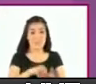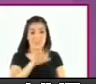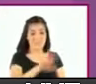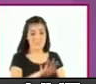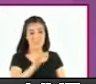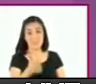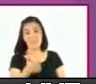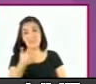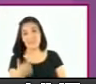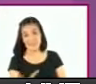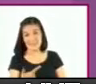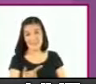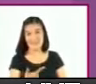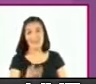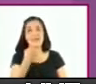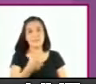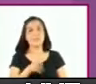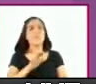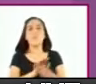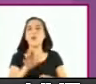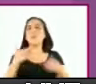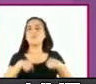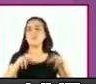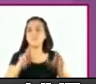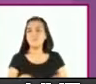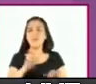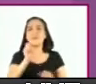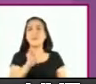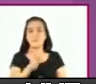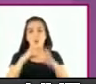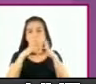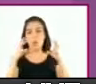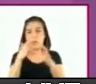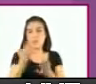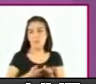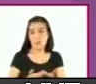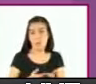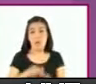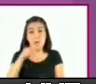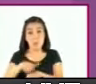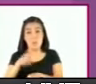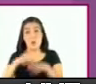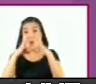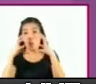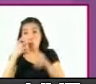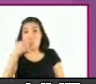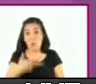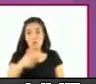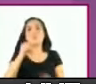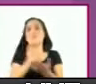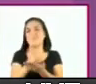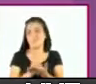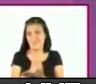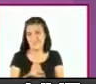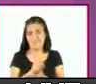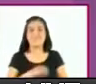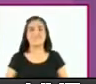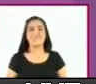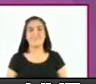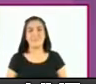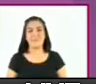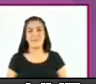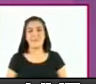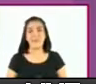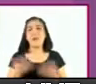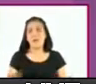5, 6 y 7 corresponden a globos rosas y el lugar 8 a un globo azul. Entonces, puedo